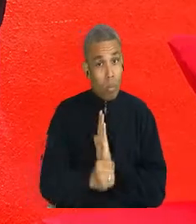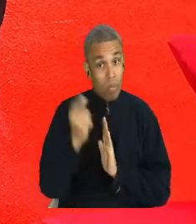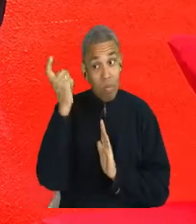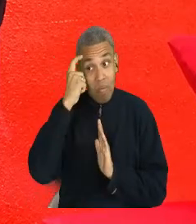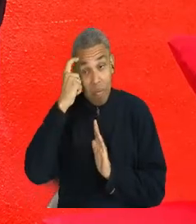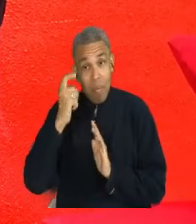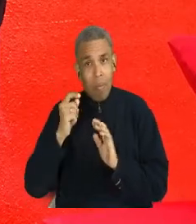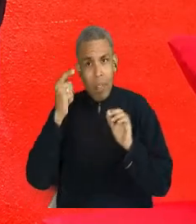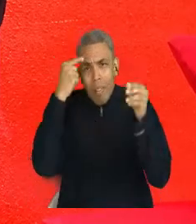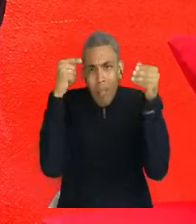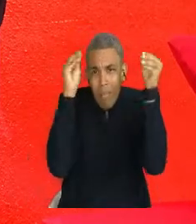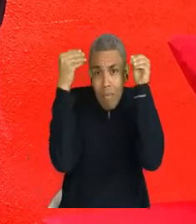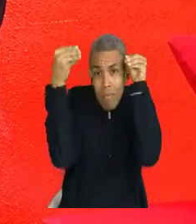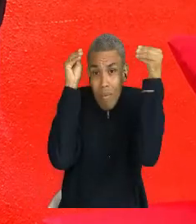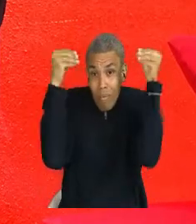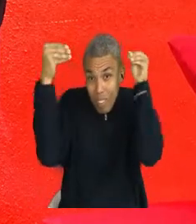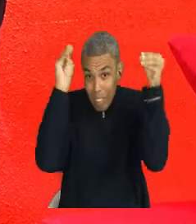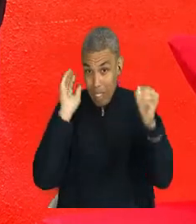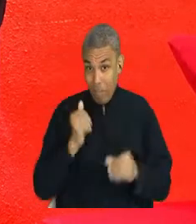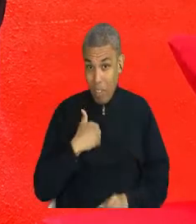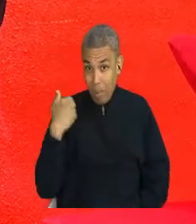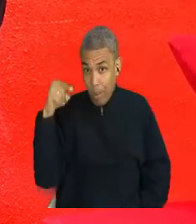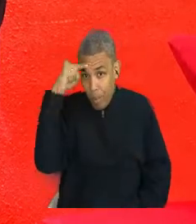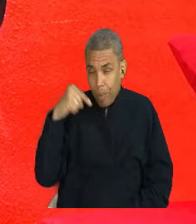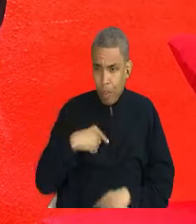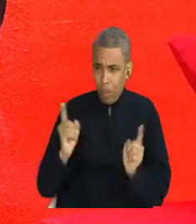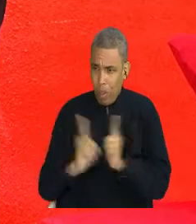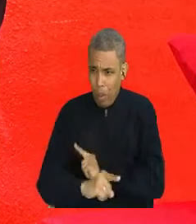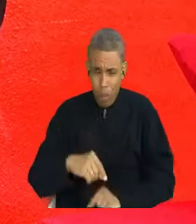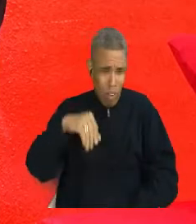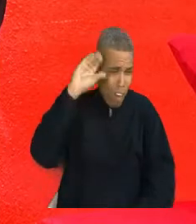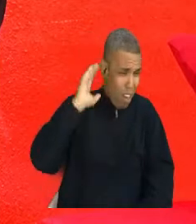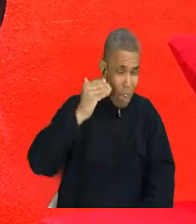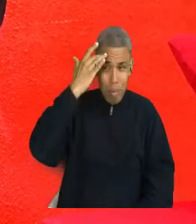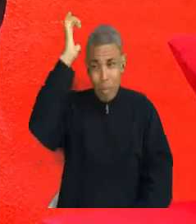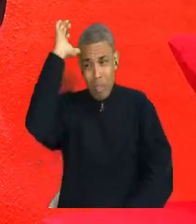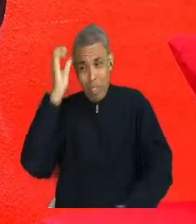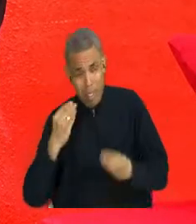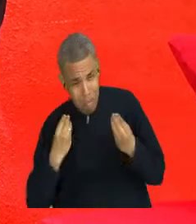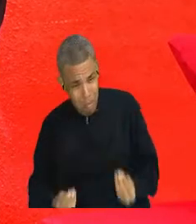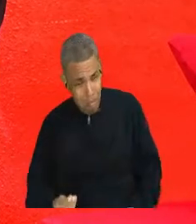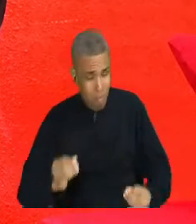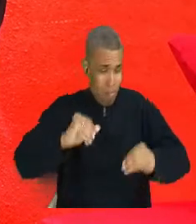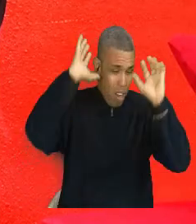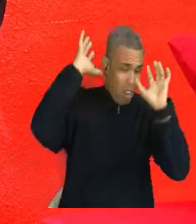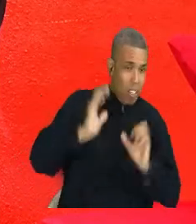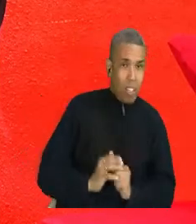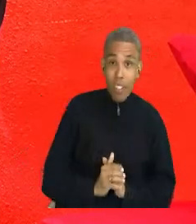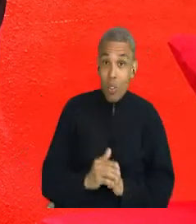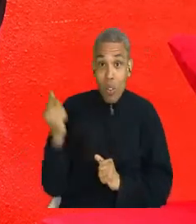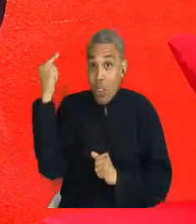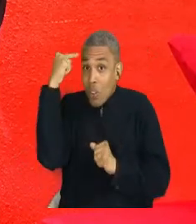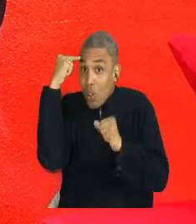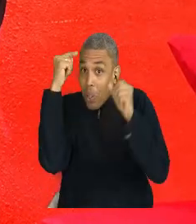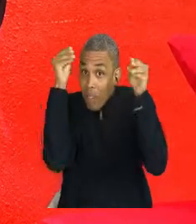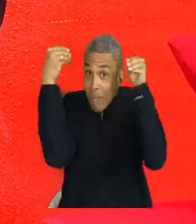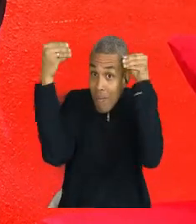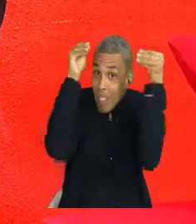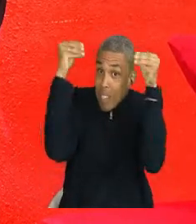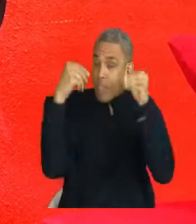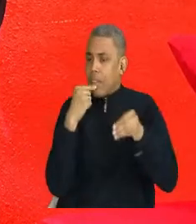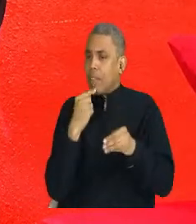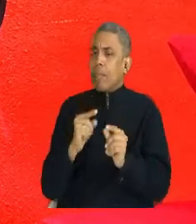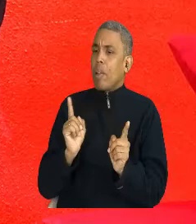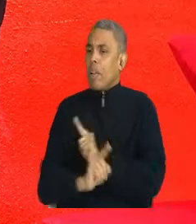que es más flexible, que mira cuáles son las otras opciones que puede tener para llevar a cabo una actividad o vivir